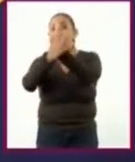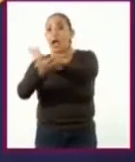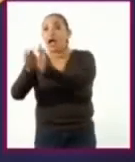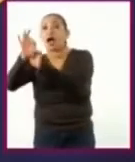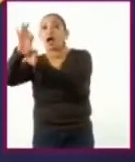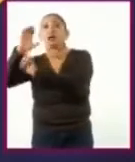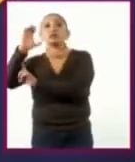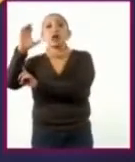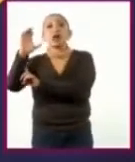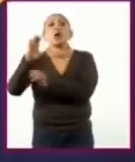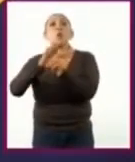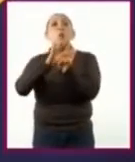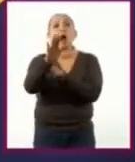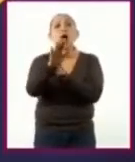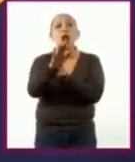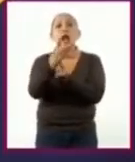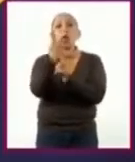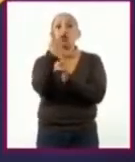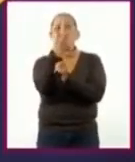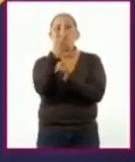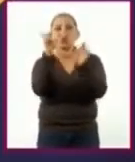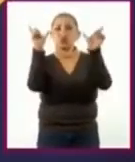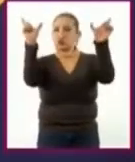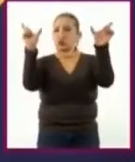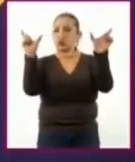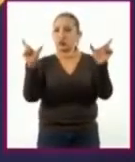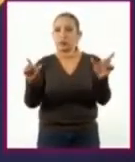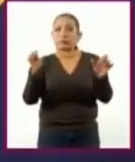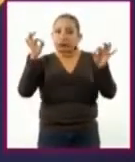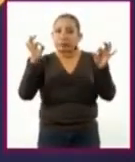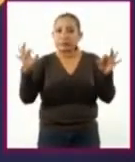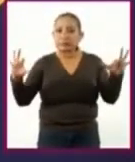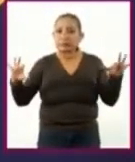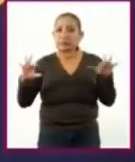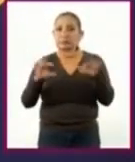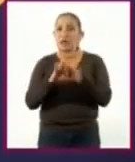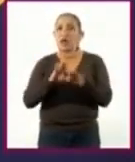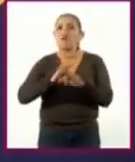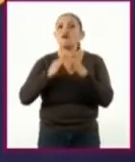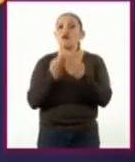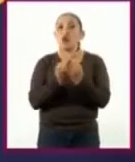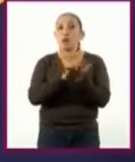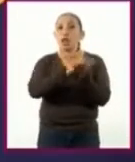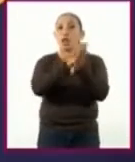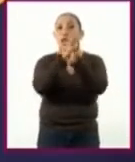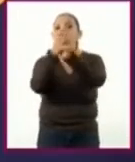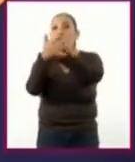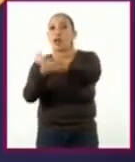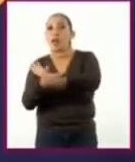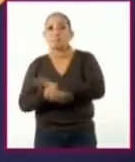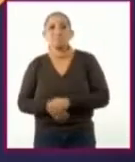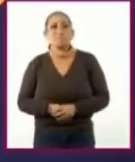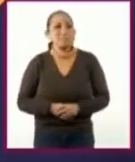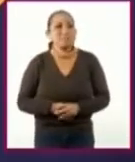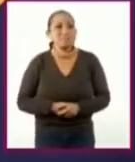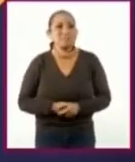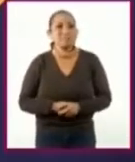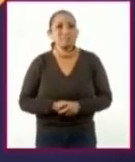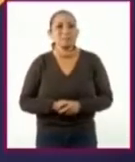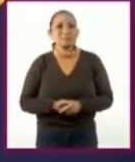Celsius, ¿cuál de las siguientes dos operaciones corresponde a la forma de conversión que expliqué?